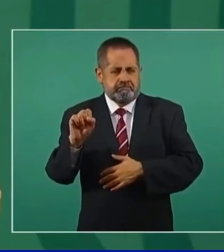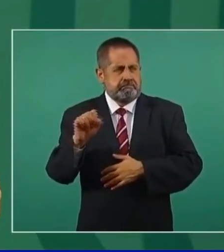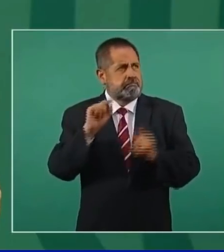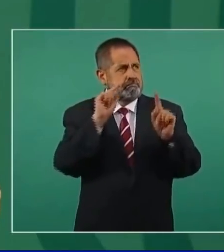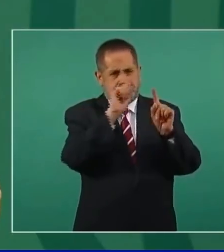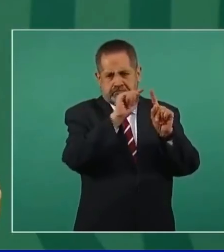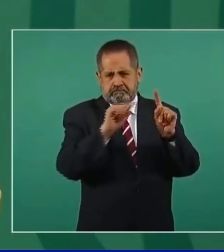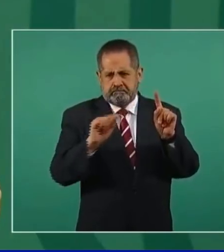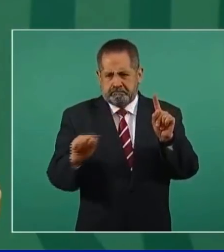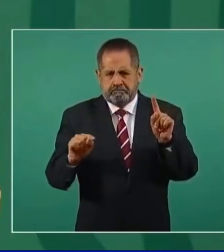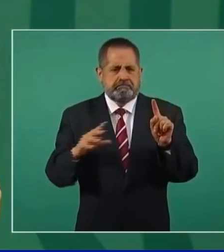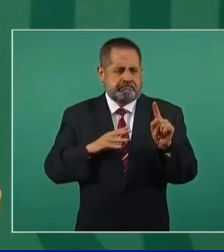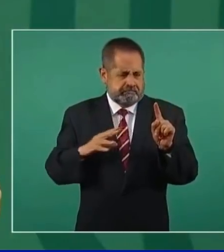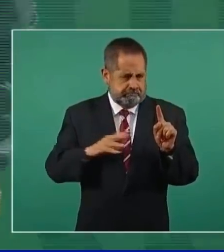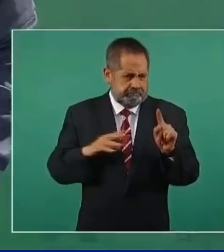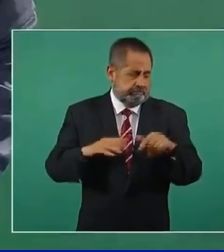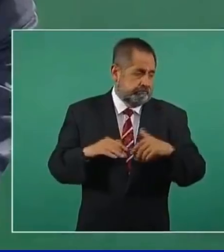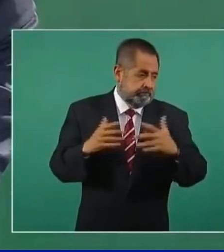y